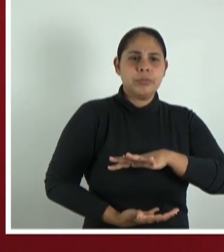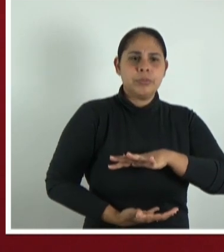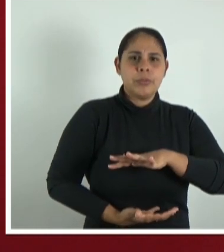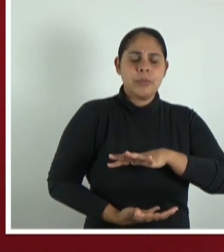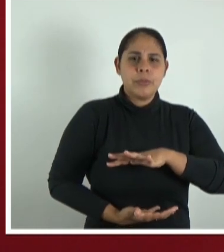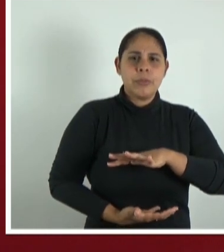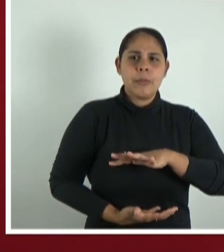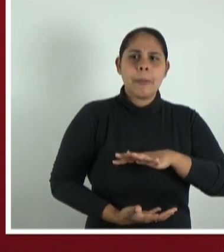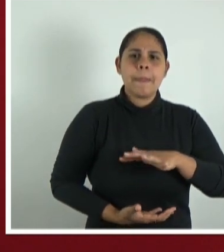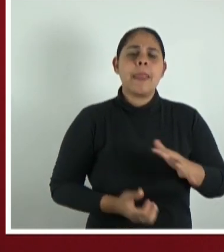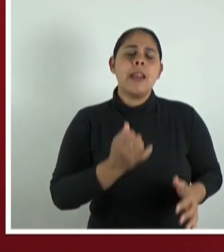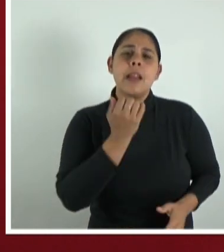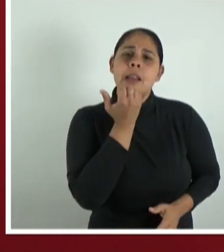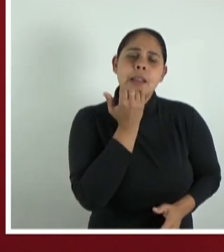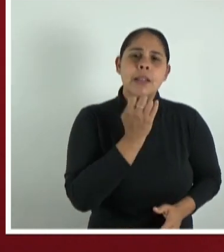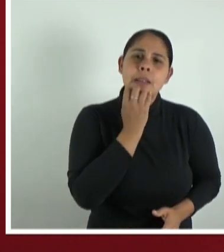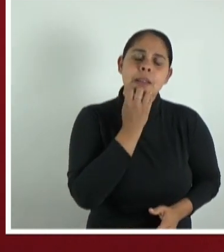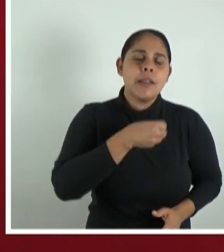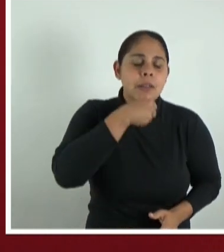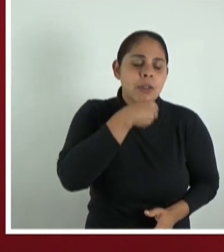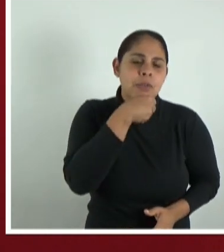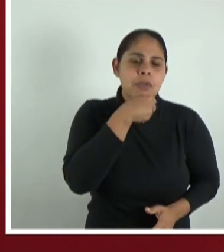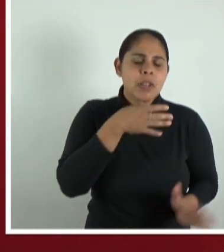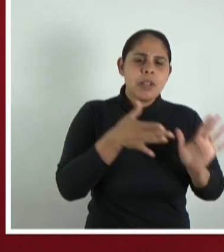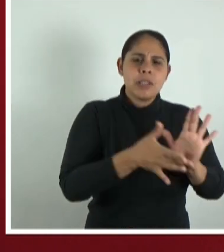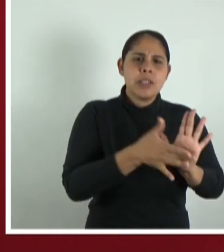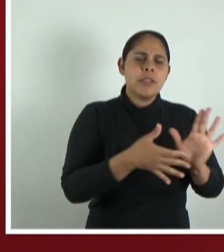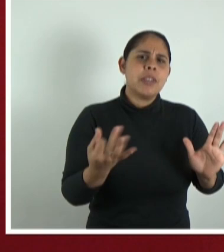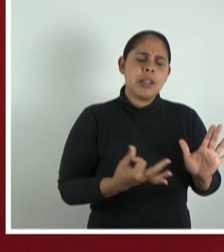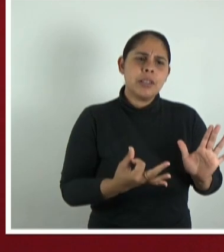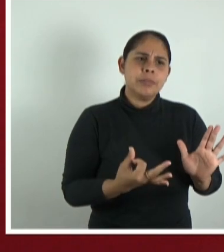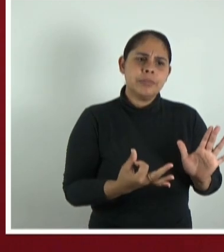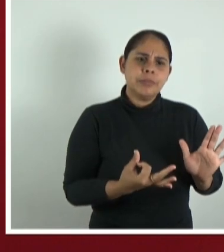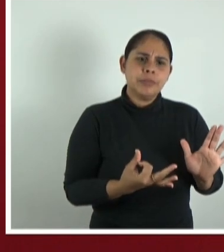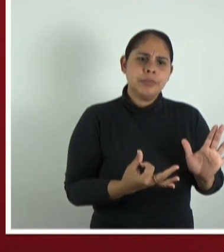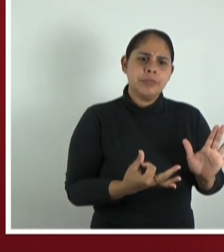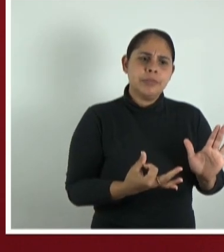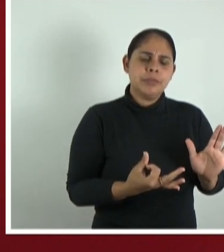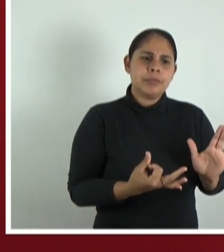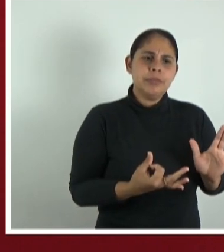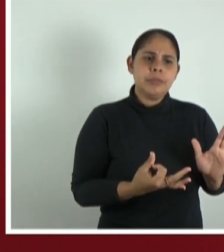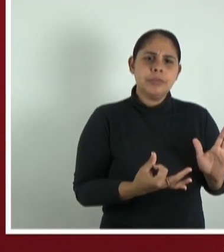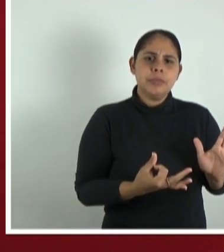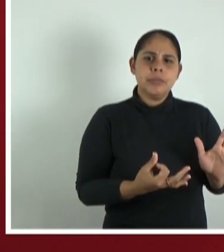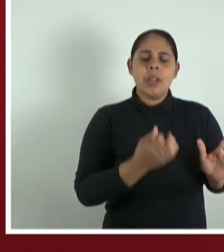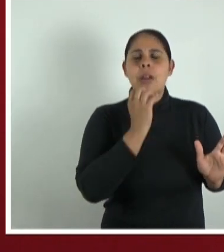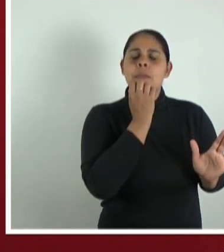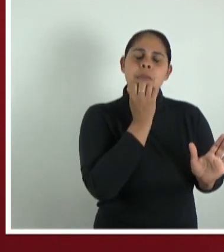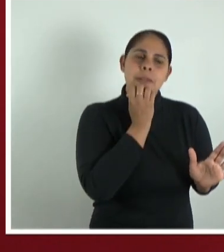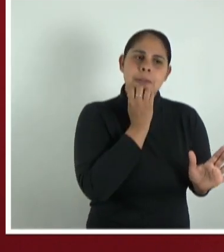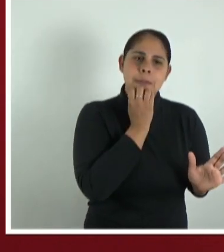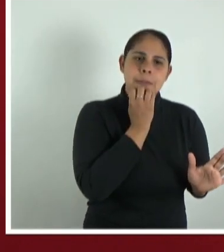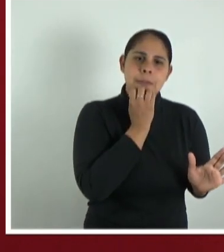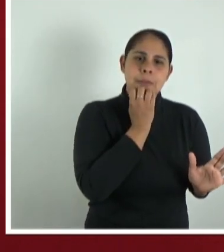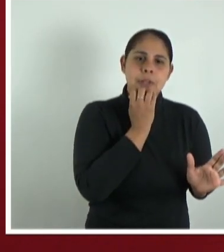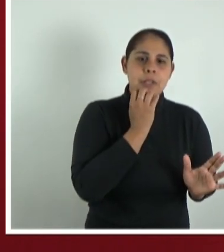catatizo. Y esa palabra catatizo la encontramos, por ejemplo, en el Evangelio de